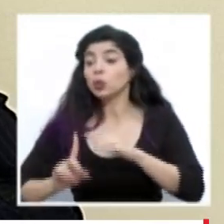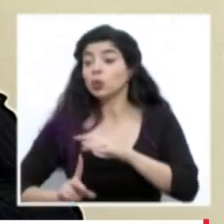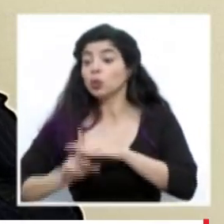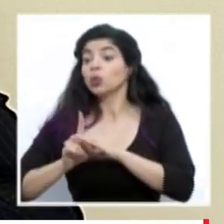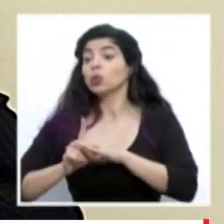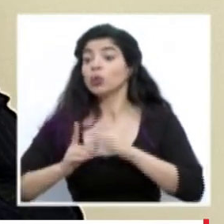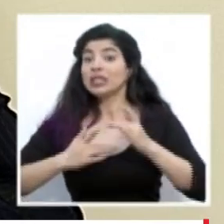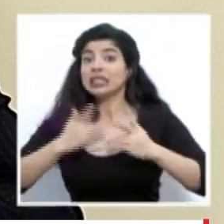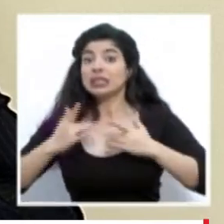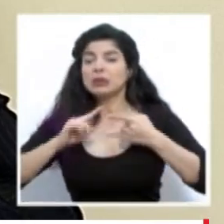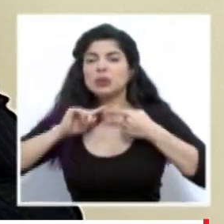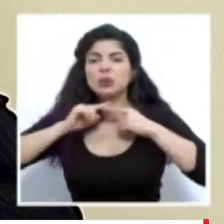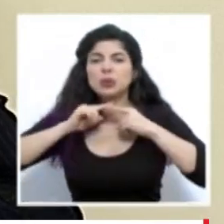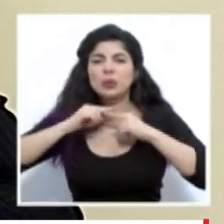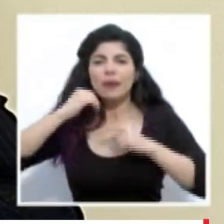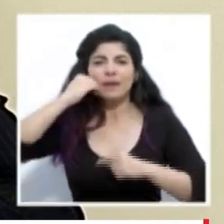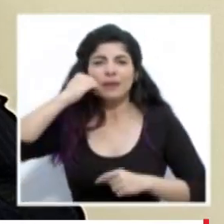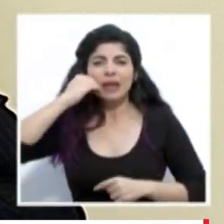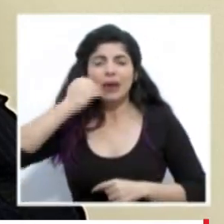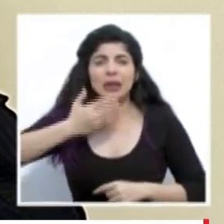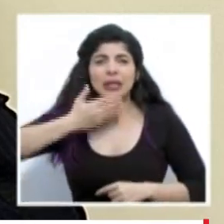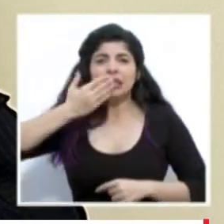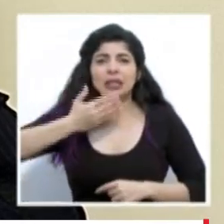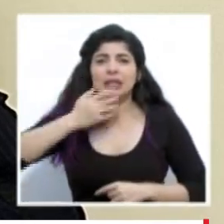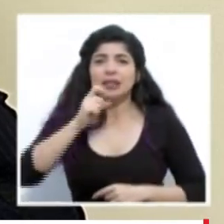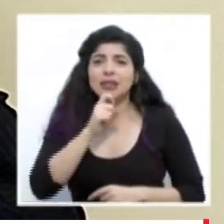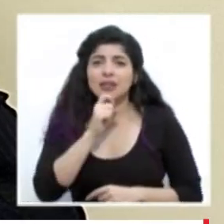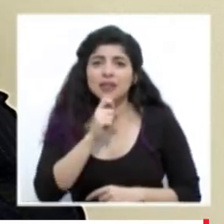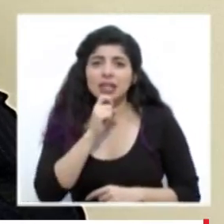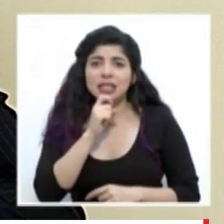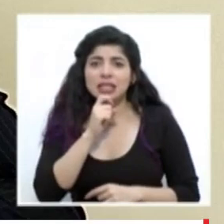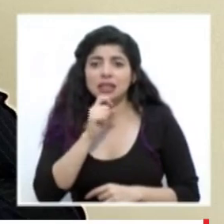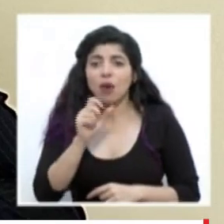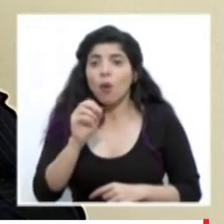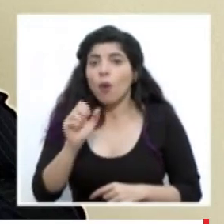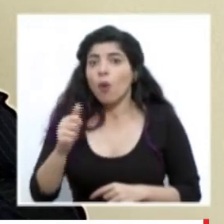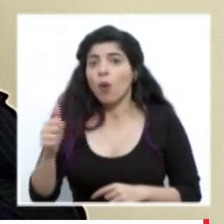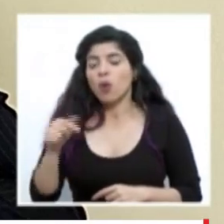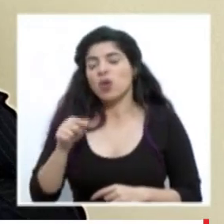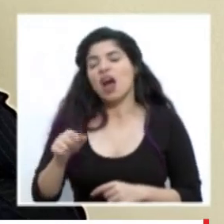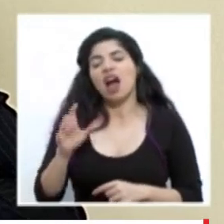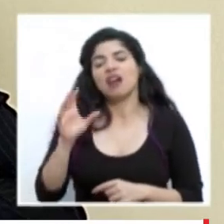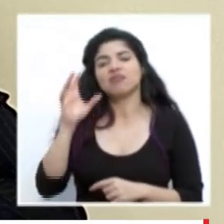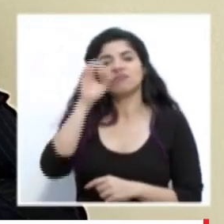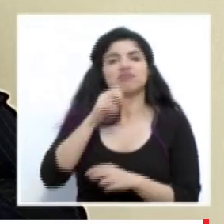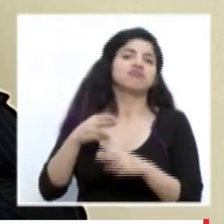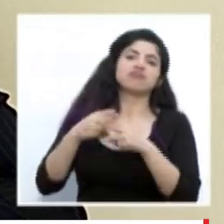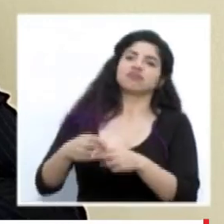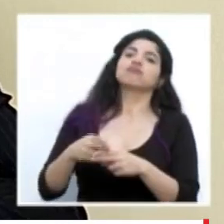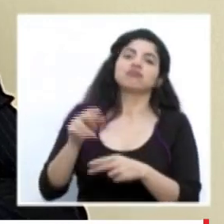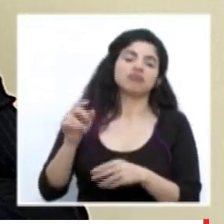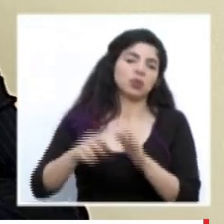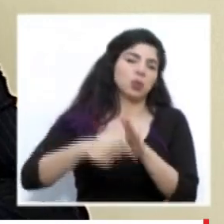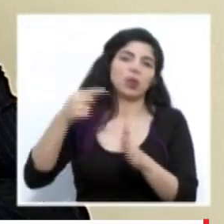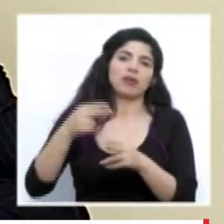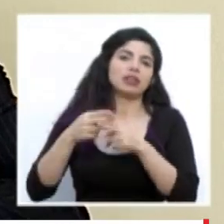síntomas, dolor de garganta, fiebre, dificultad respiratoria u otros, ya se considera un caso.